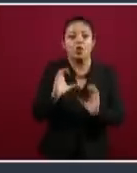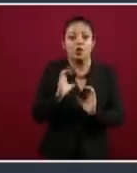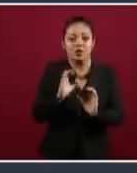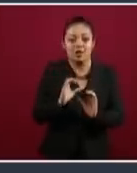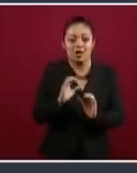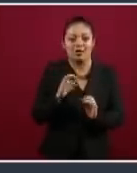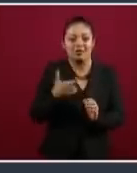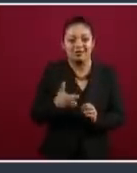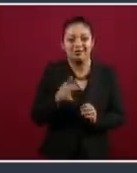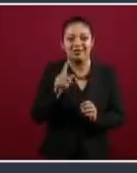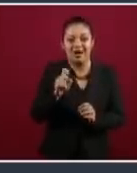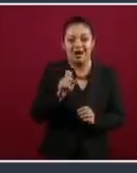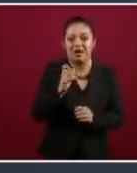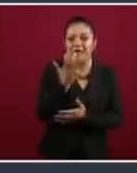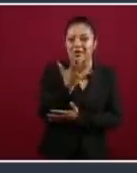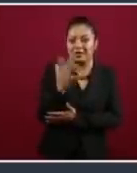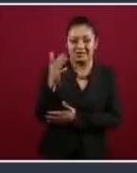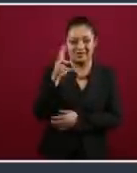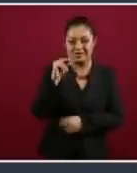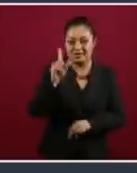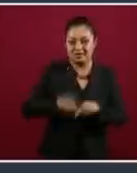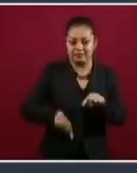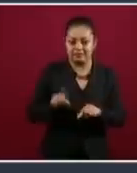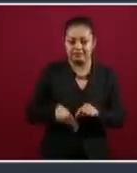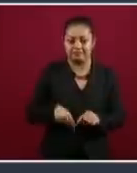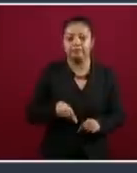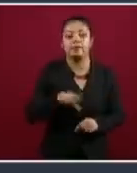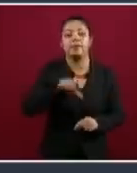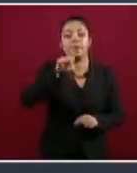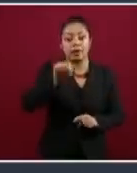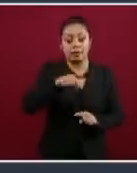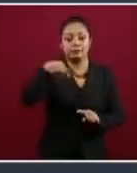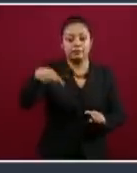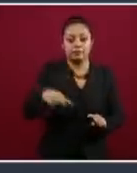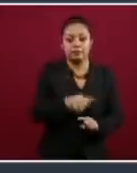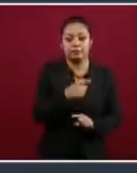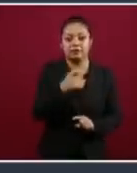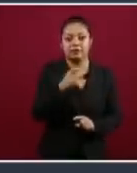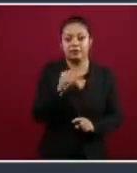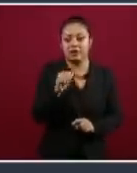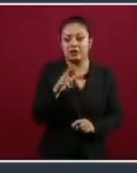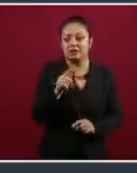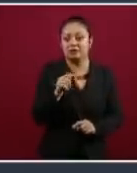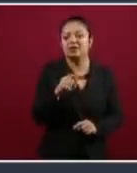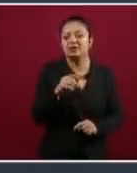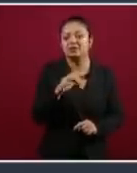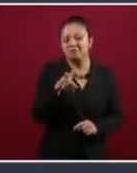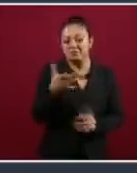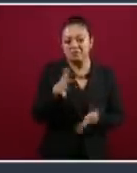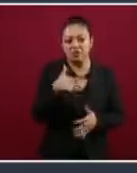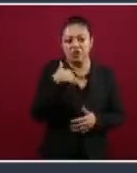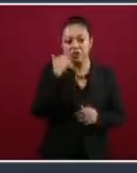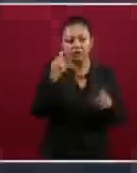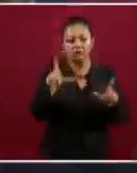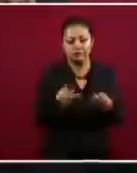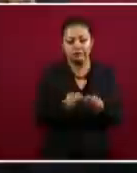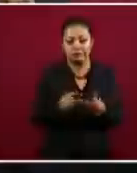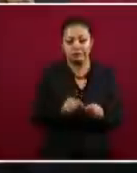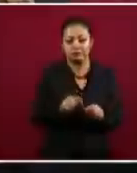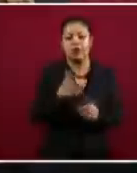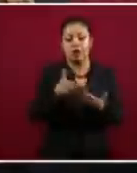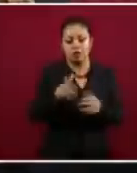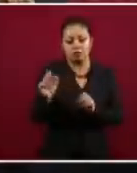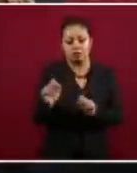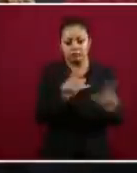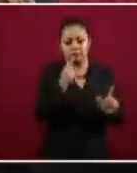ya finalmente pasar a llegar de nuevo a Escárcega. Nada más quería darles este resumen. Si quieren, así pasamos a ver